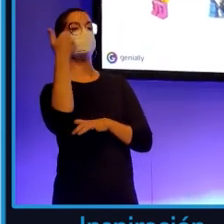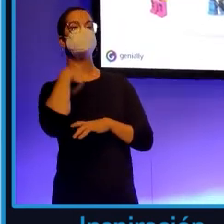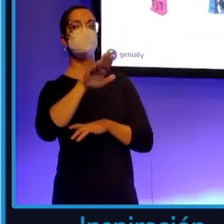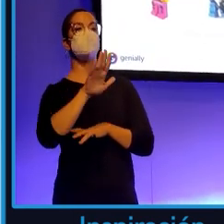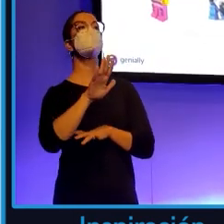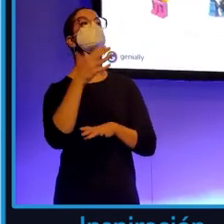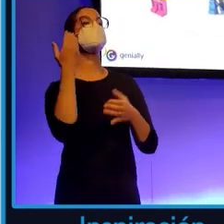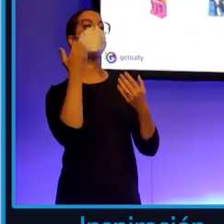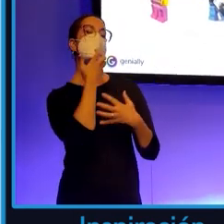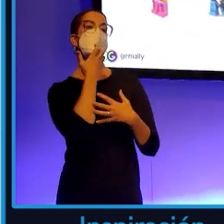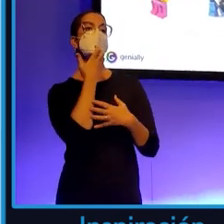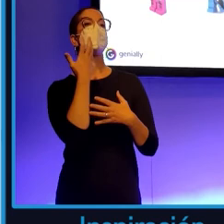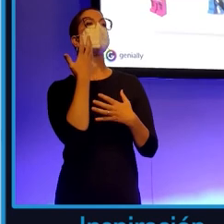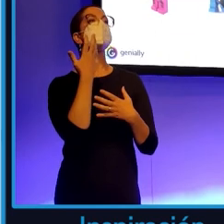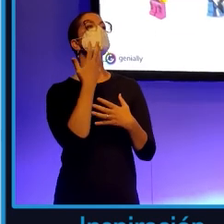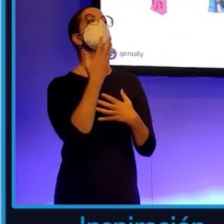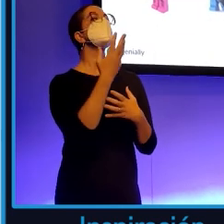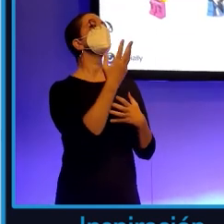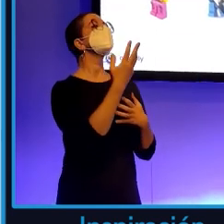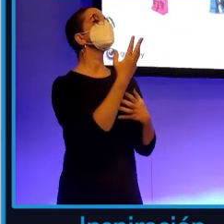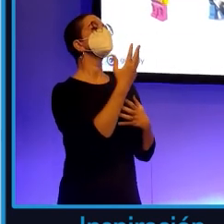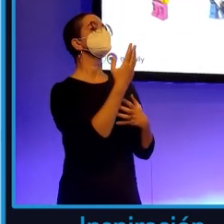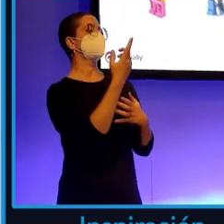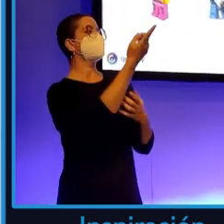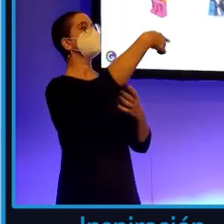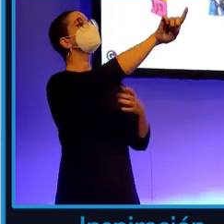practicamos el ejemplo 30s y ustedes